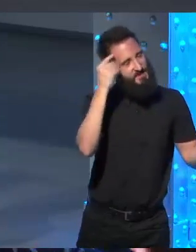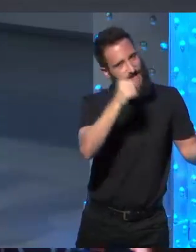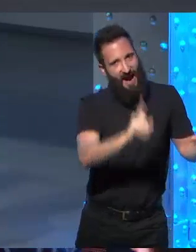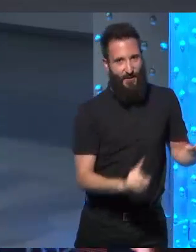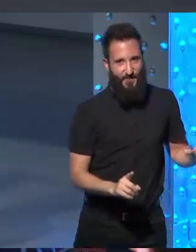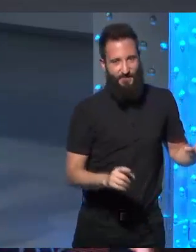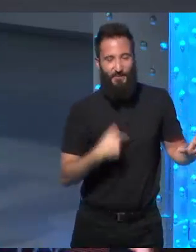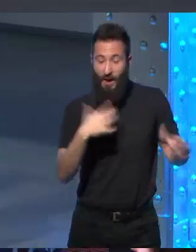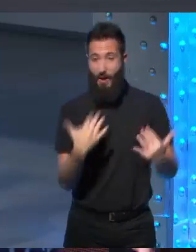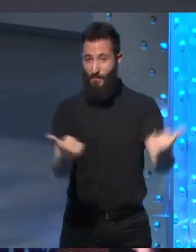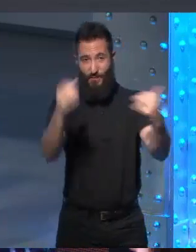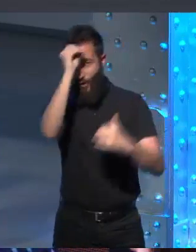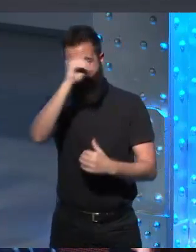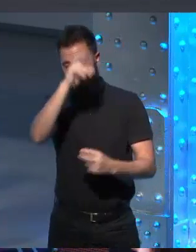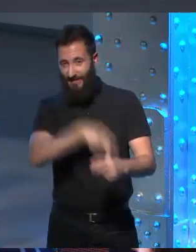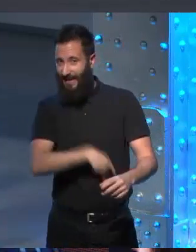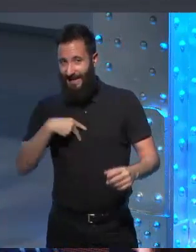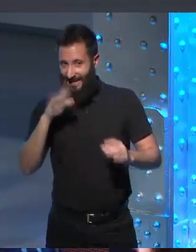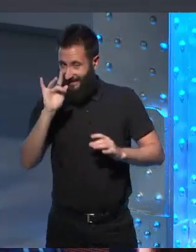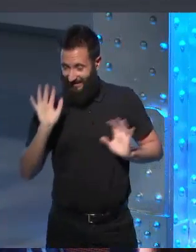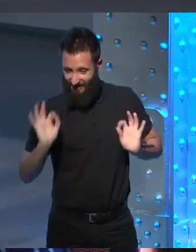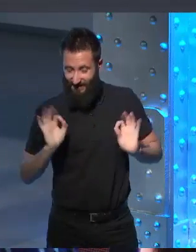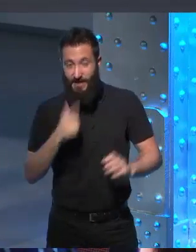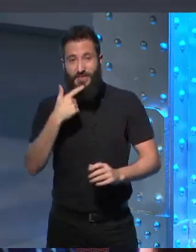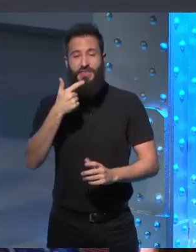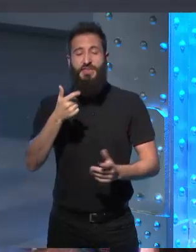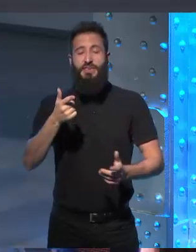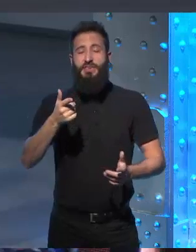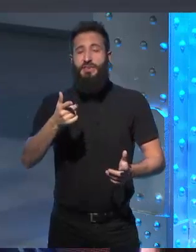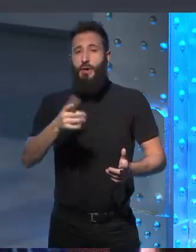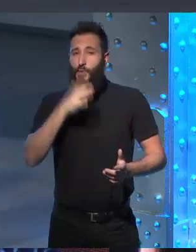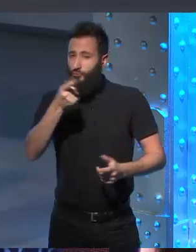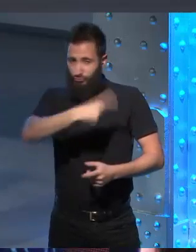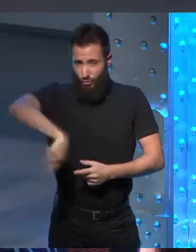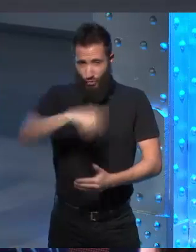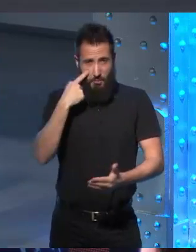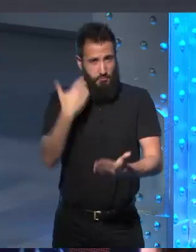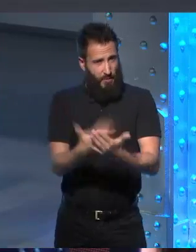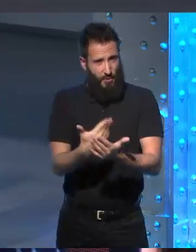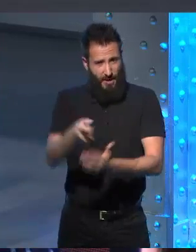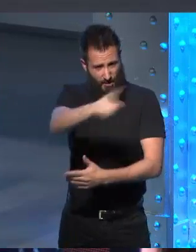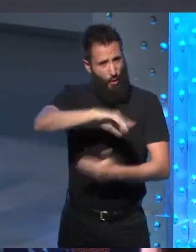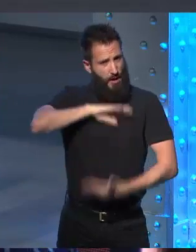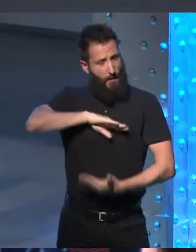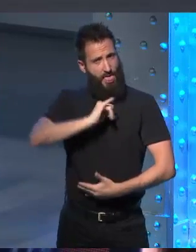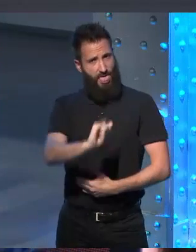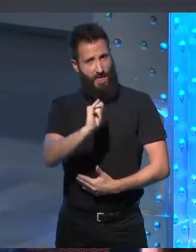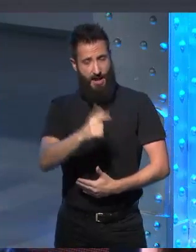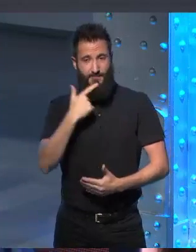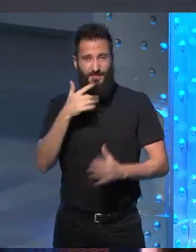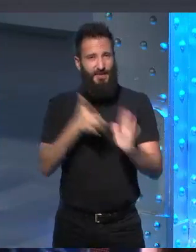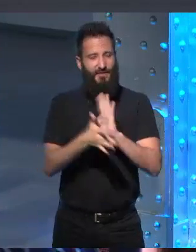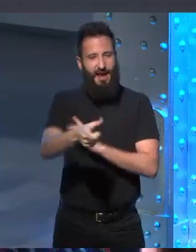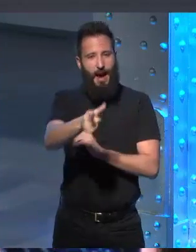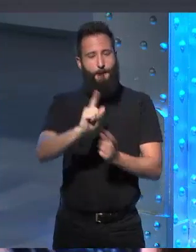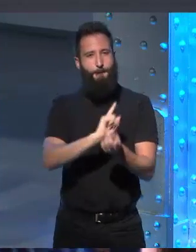¿no? La cuestión es que como les hemos demostrado que sí que son capaces, les hemos convertido en un pequeño héroe,